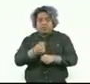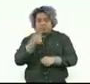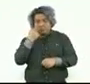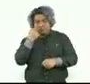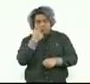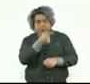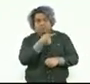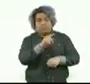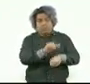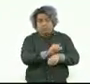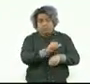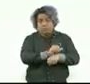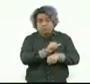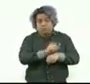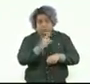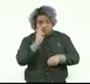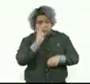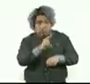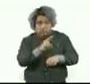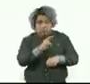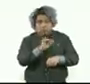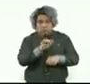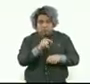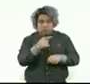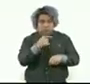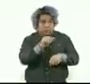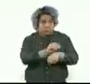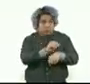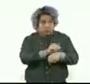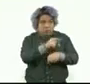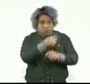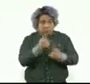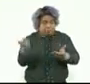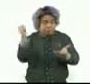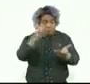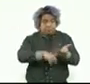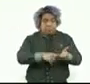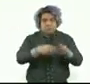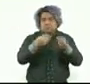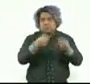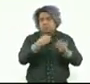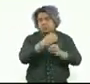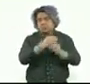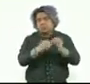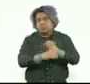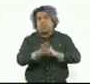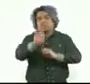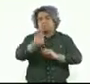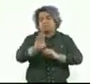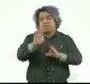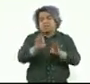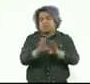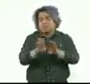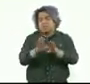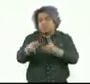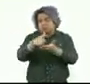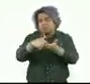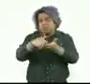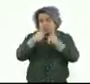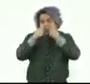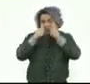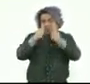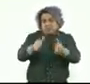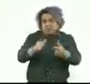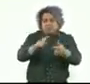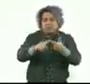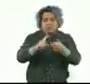hacer un recorrido, estas unidades están equipadas con como consultorios móviles, también con